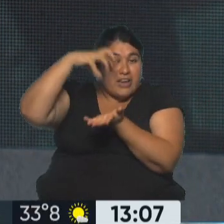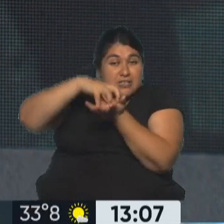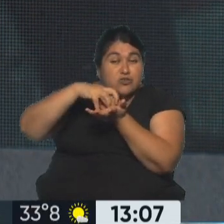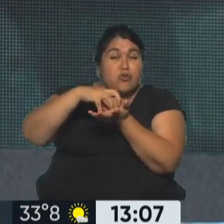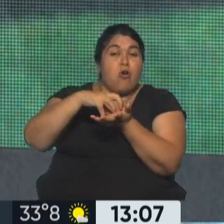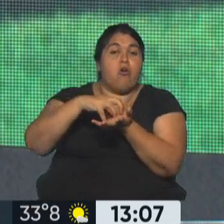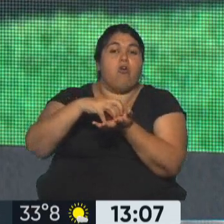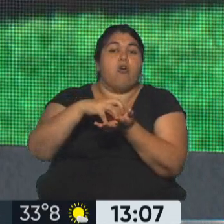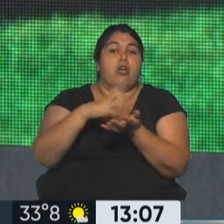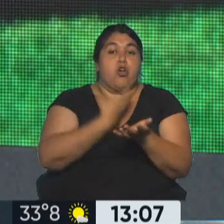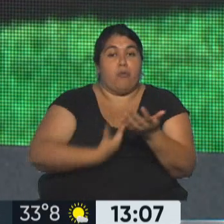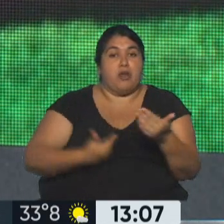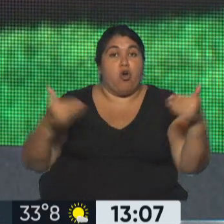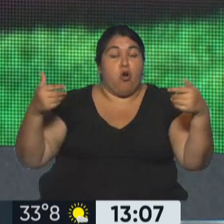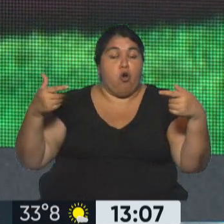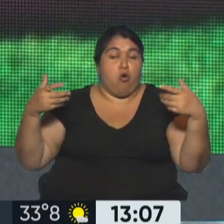para con la oposición.